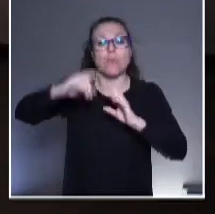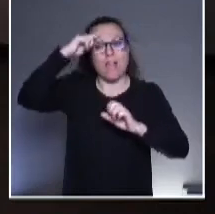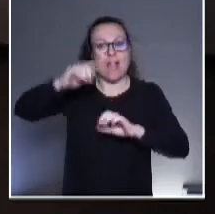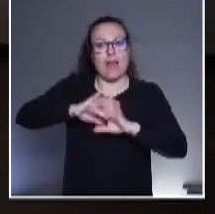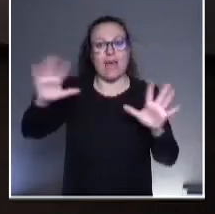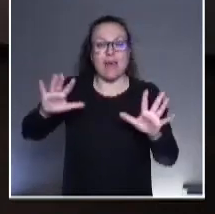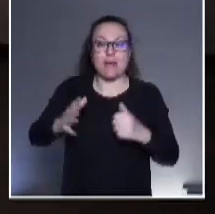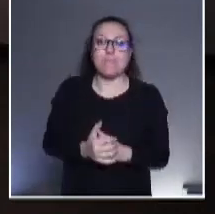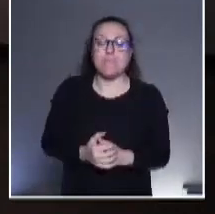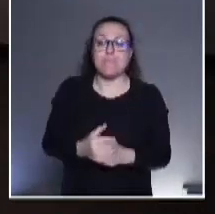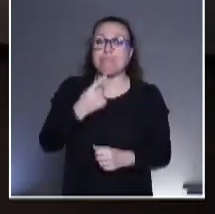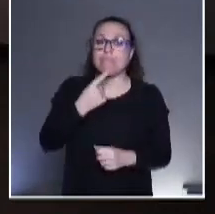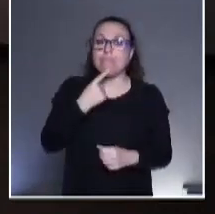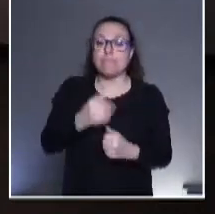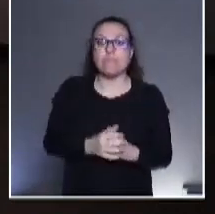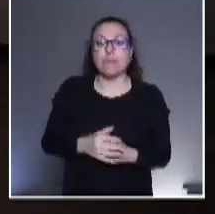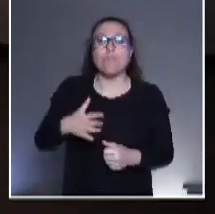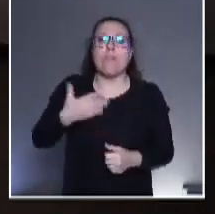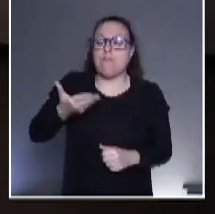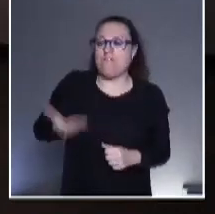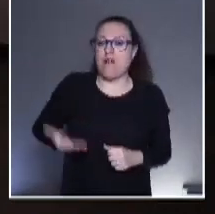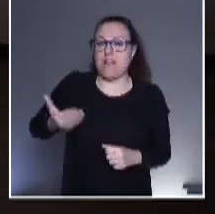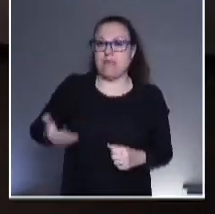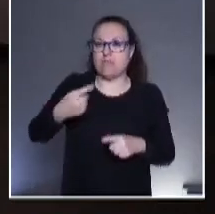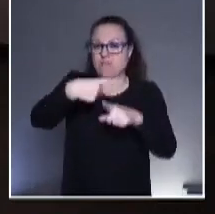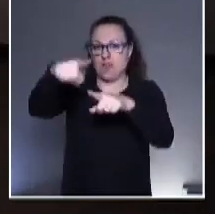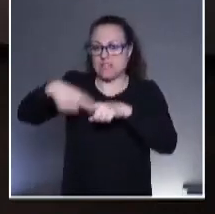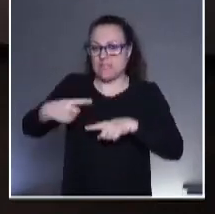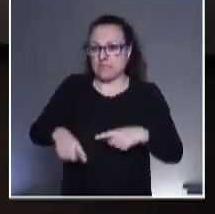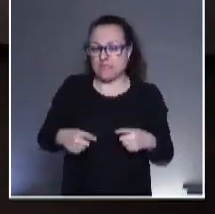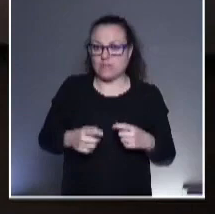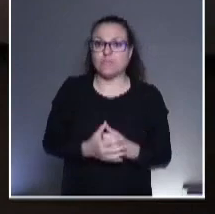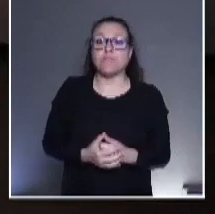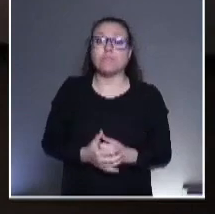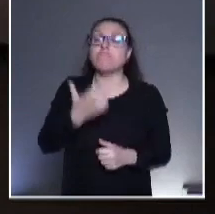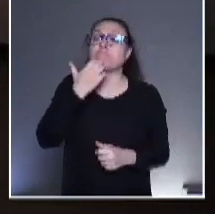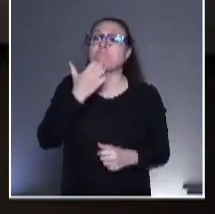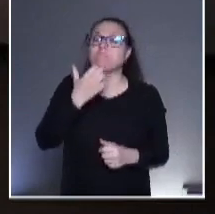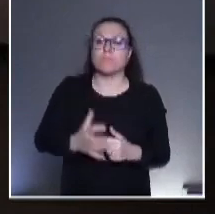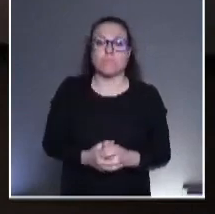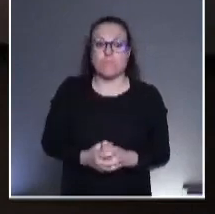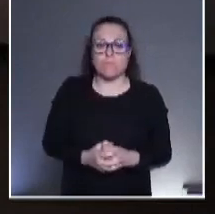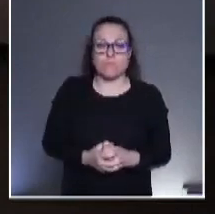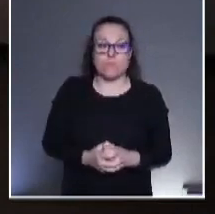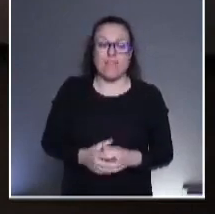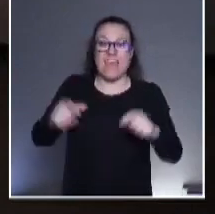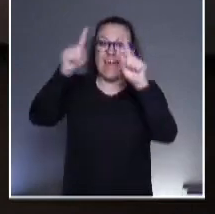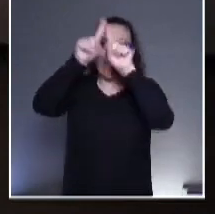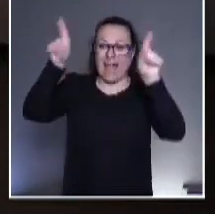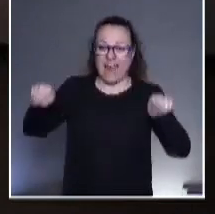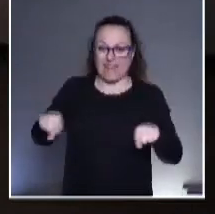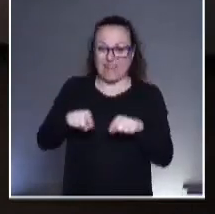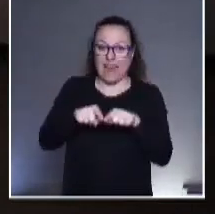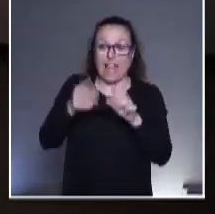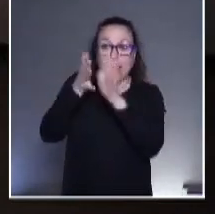muy diferentes y ser en todos los casos muy válidos. Por ejemplo, podemos clarificar el cartel que ha de explicarle a